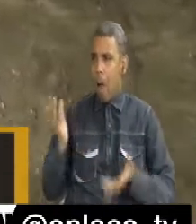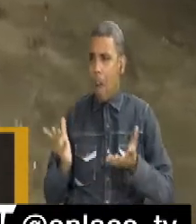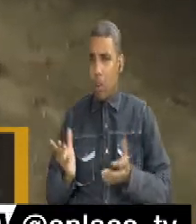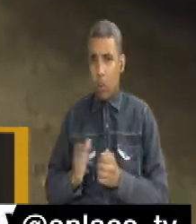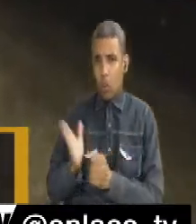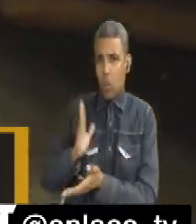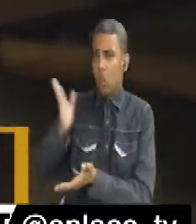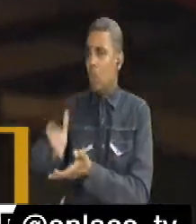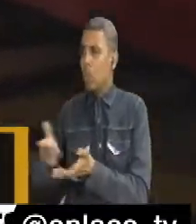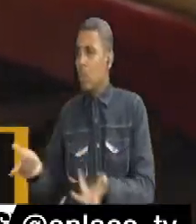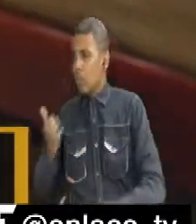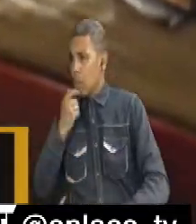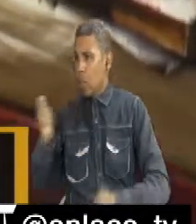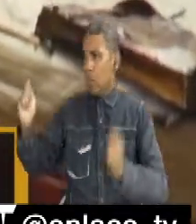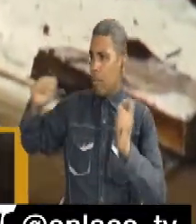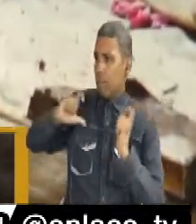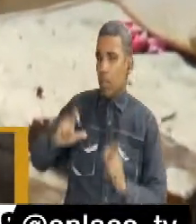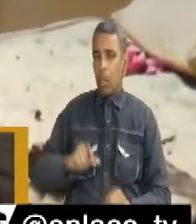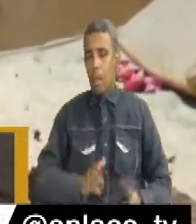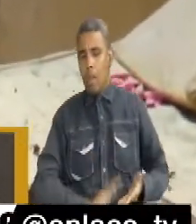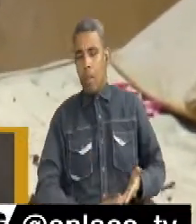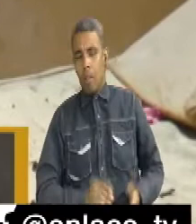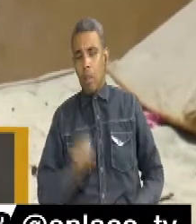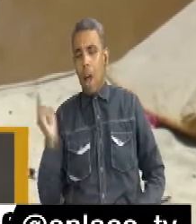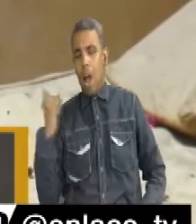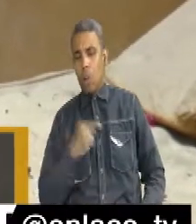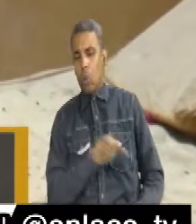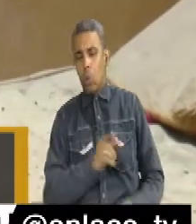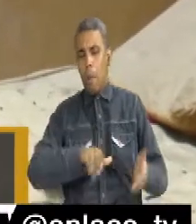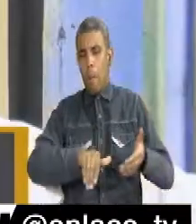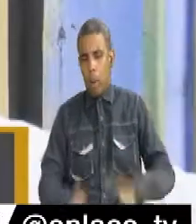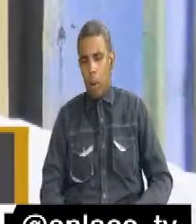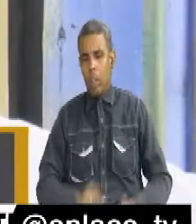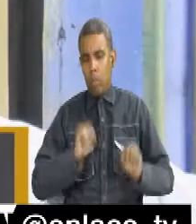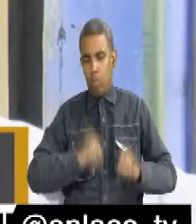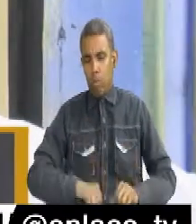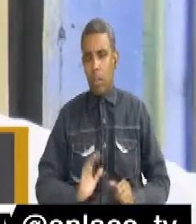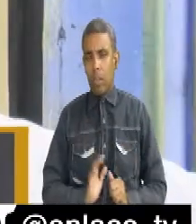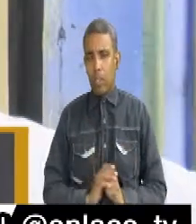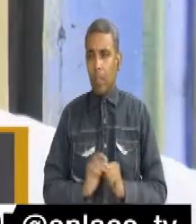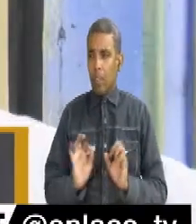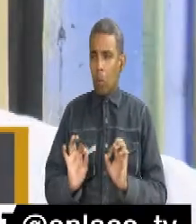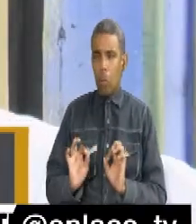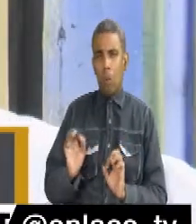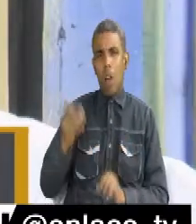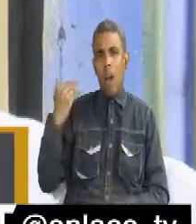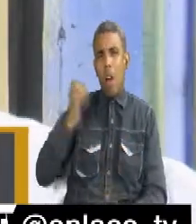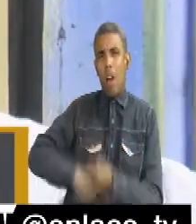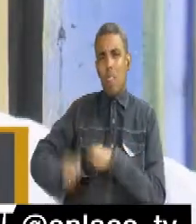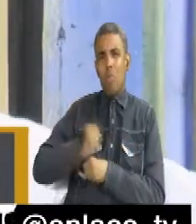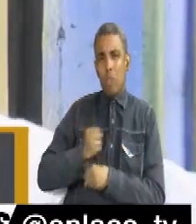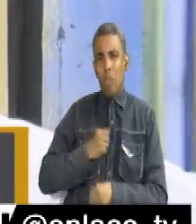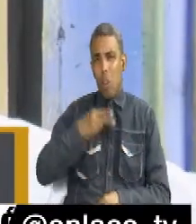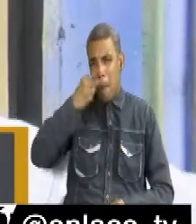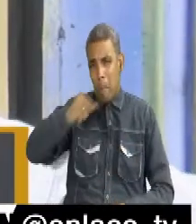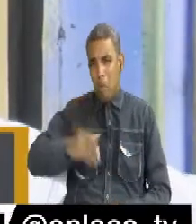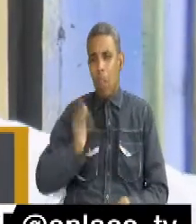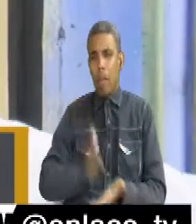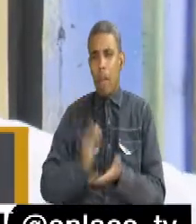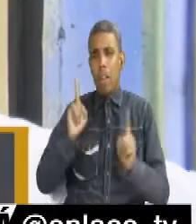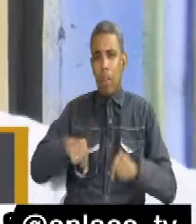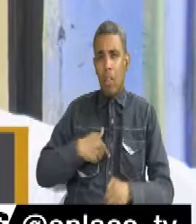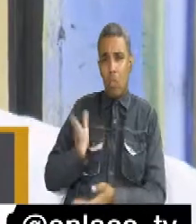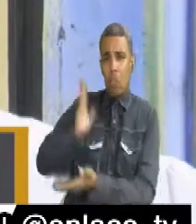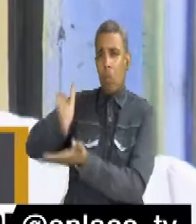me solucionaron nada. Los que quieran colaborarme con tejas, con cemento, con arena, pues para poder, y cables de la luz, para